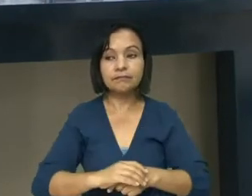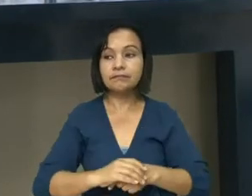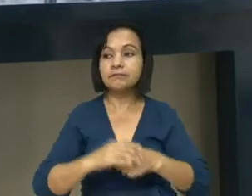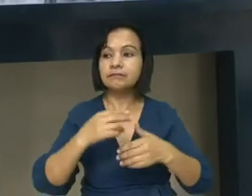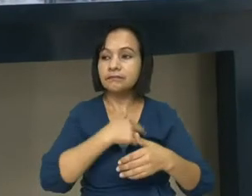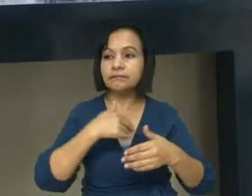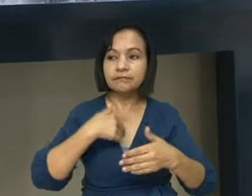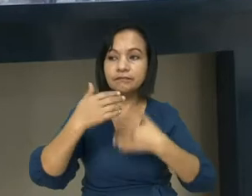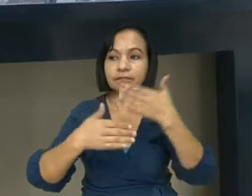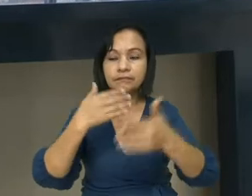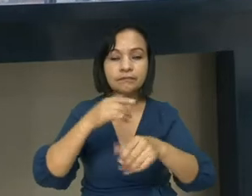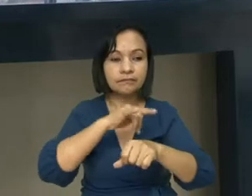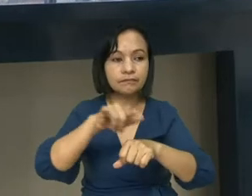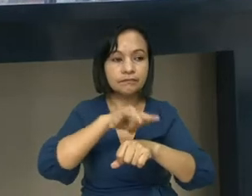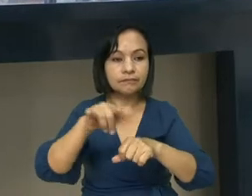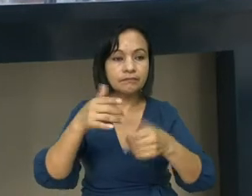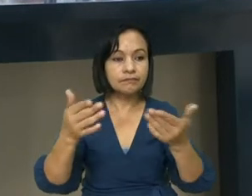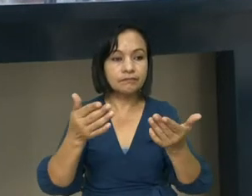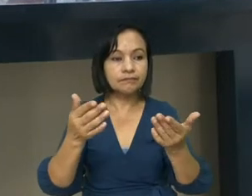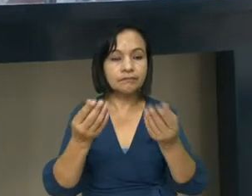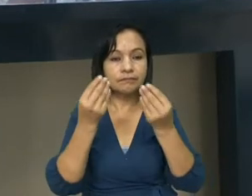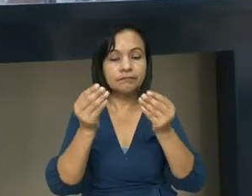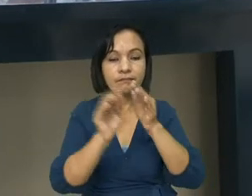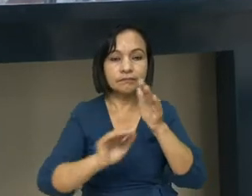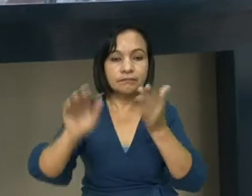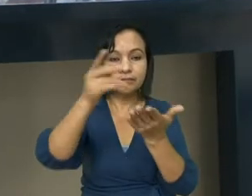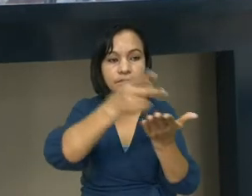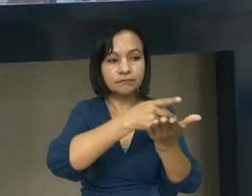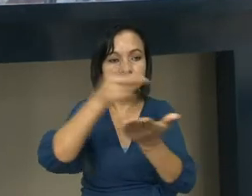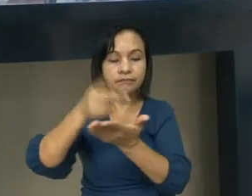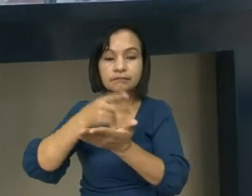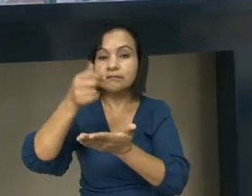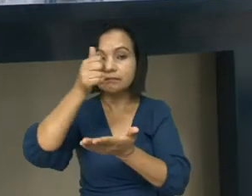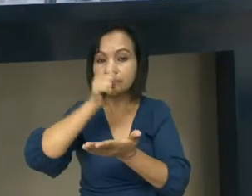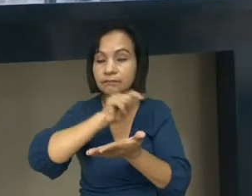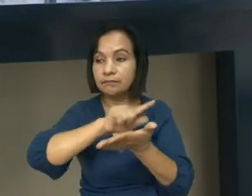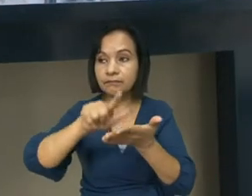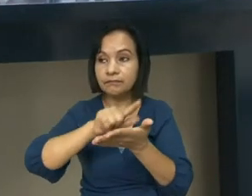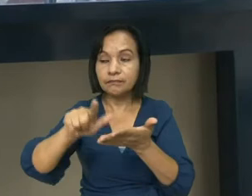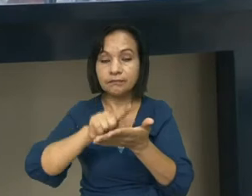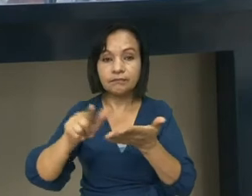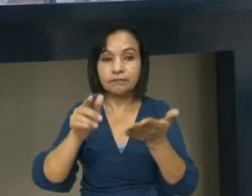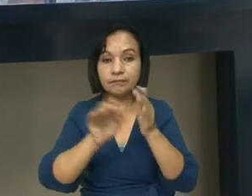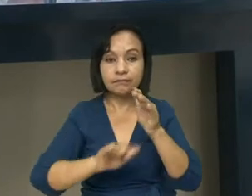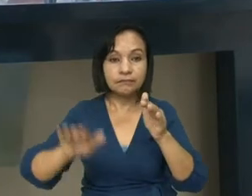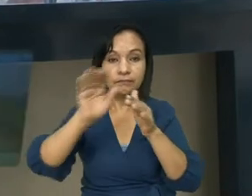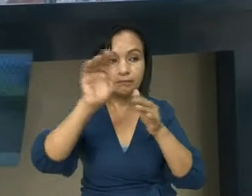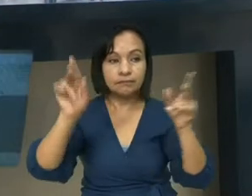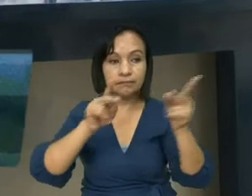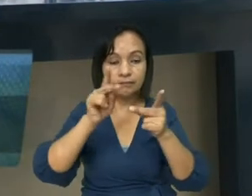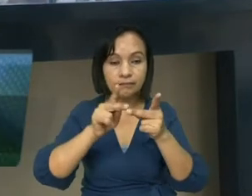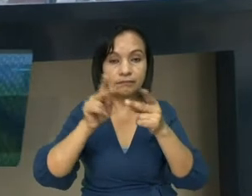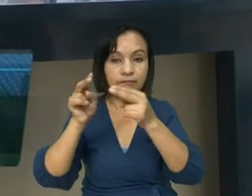vamos a buscar los recursos para llevar mucho más proyectos de agua potable y saneamiento, desde una lógica más integral,